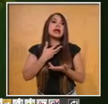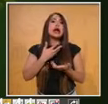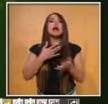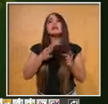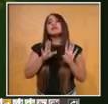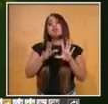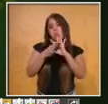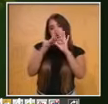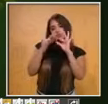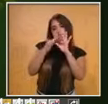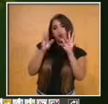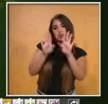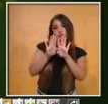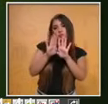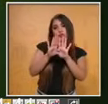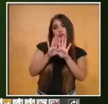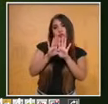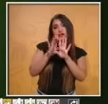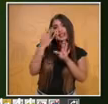a medidas de tiempo.